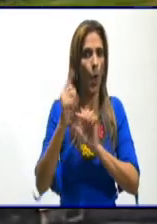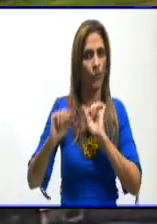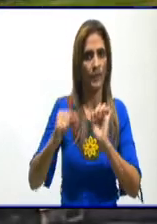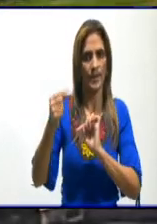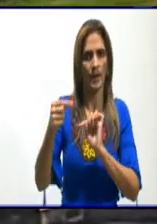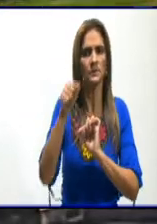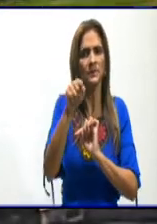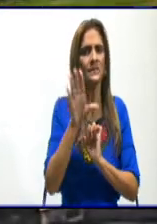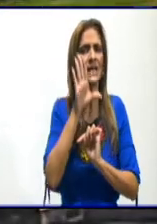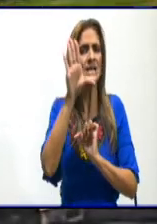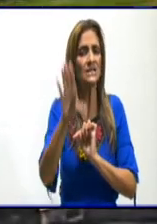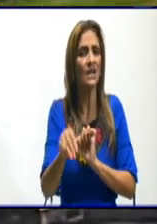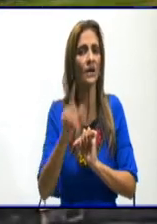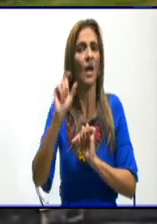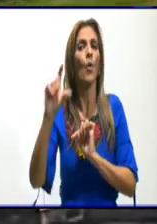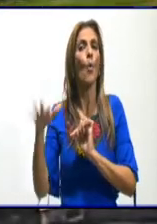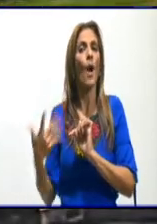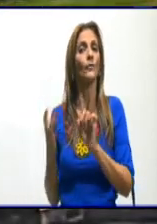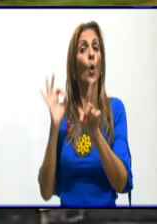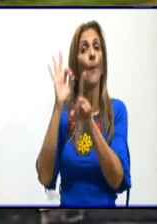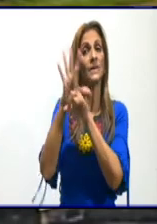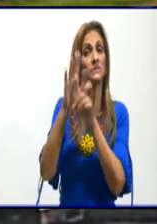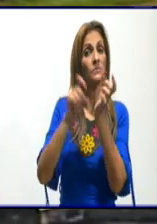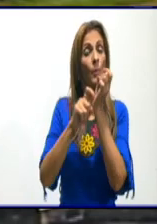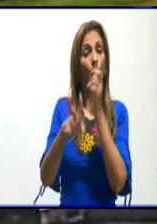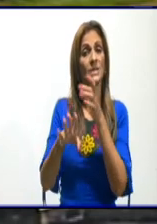usted que cuando comenzó en Granma